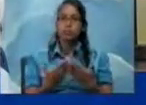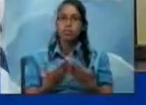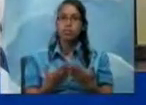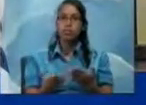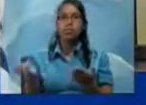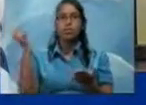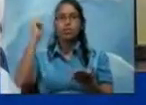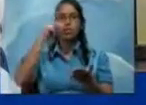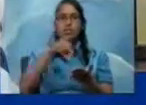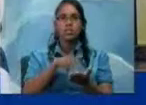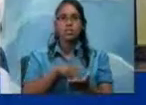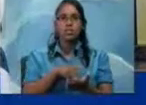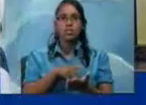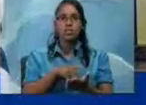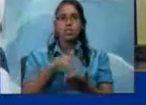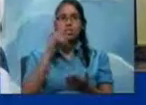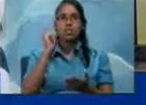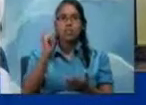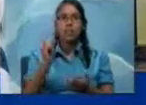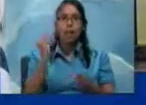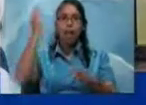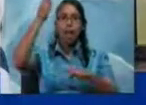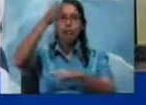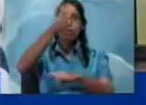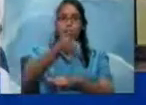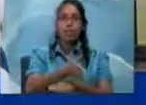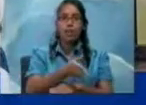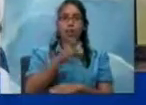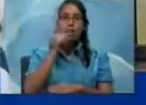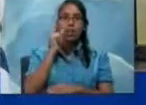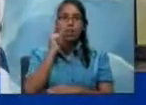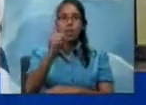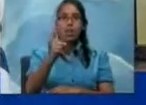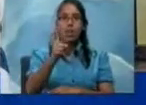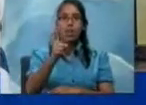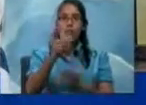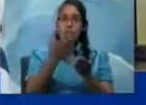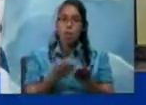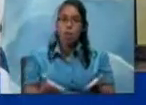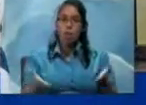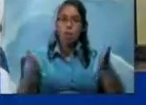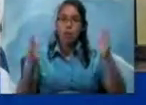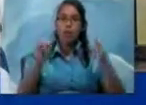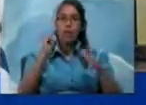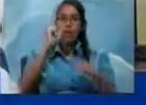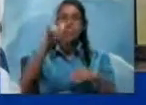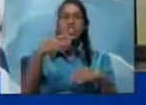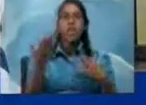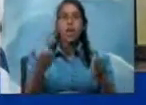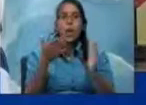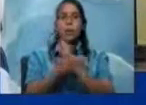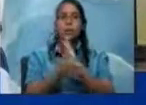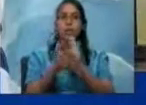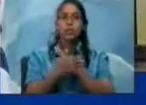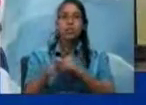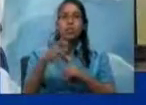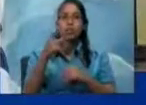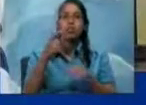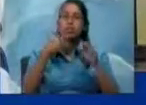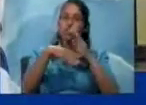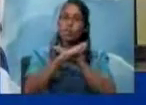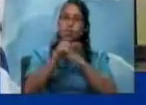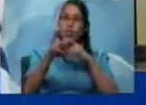fueron y entraron en una Barca Y qué pasó cuando ellos se fueron